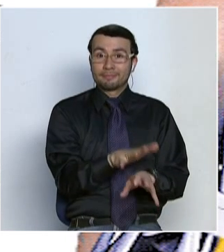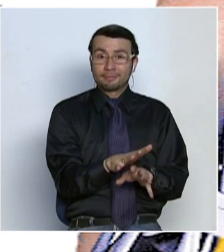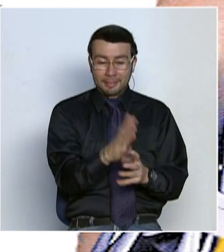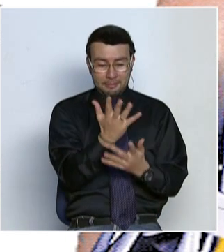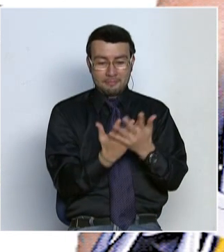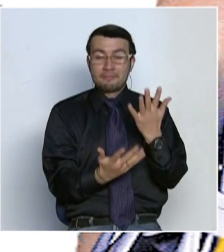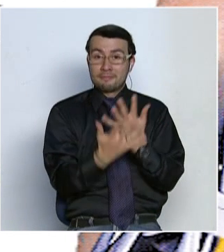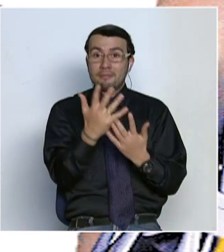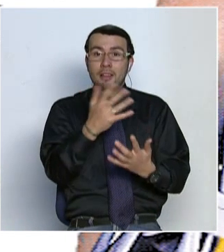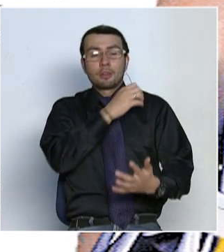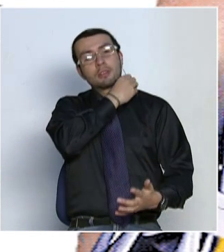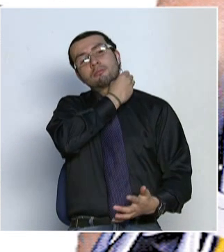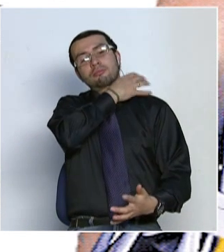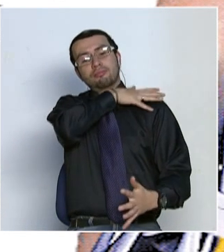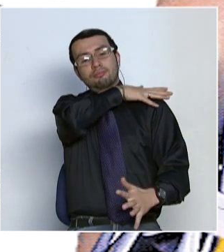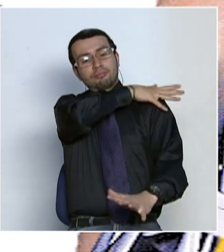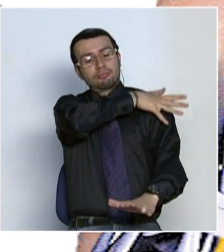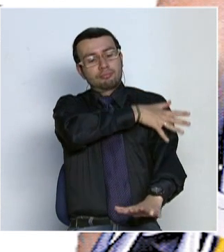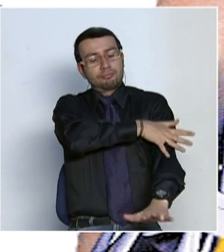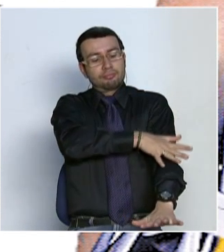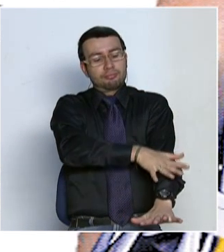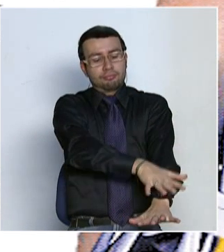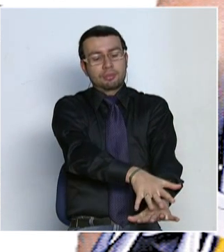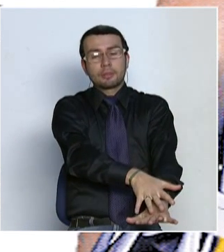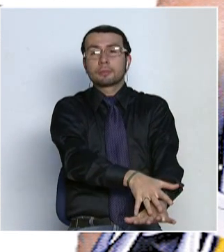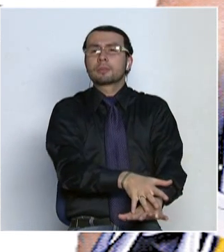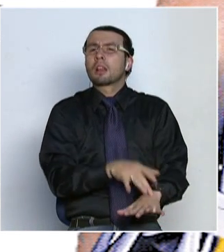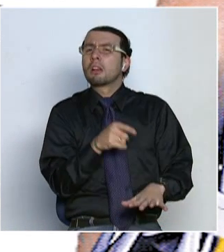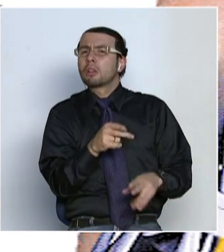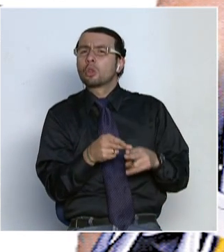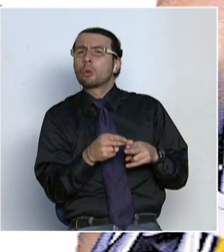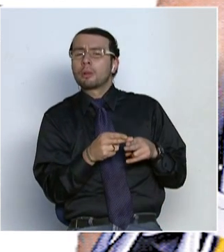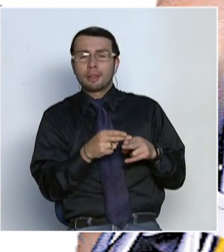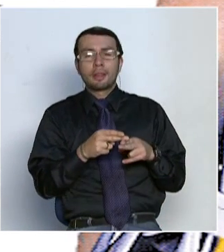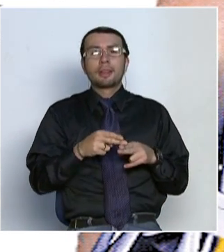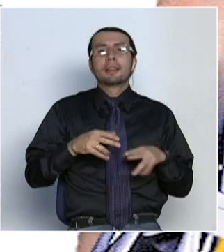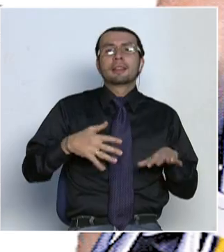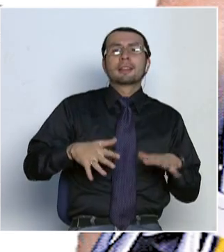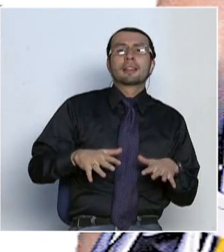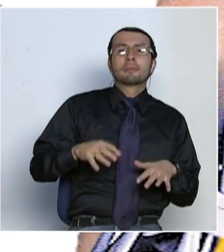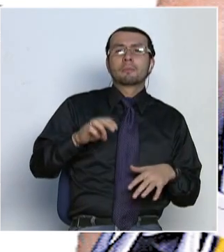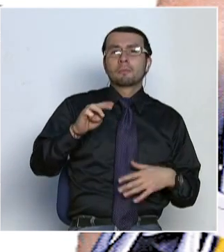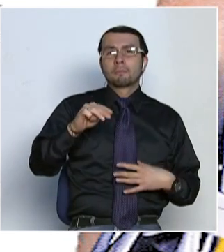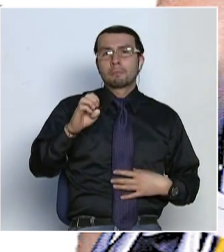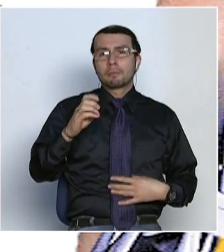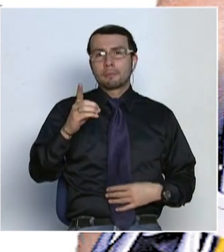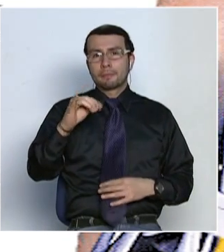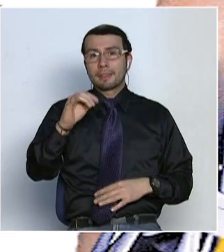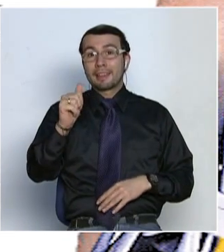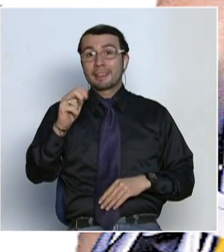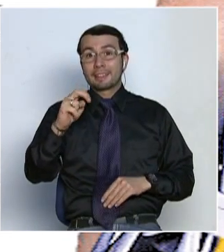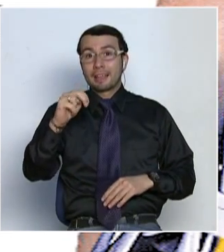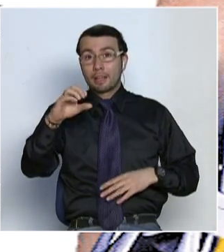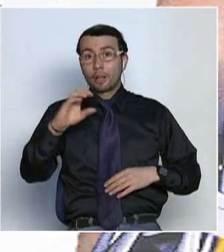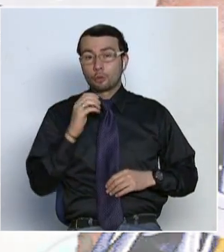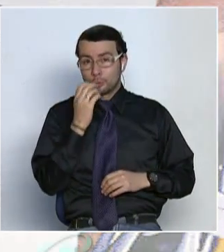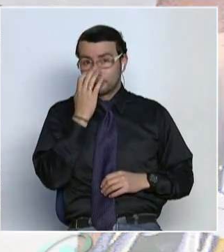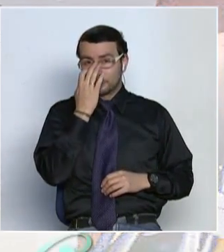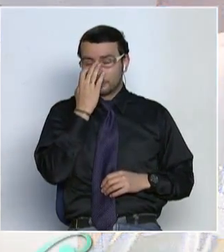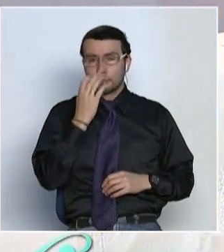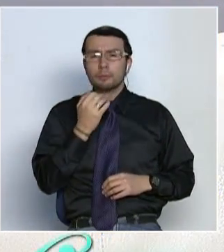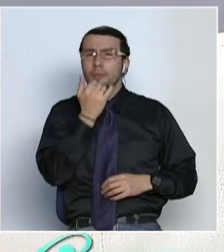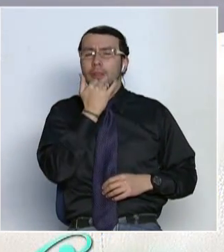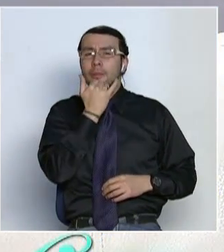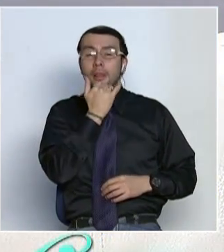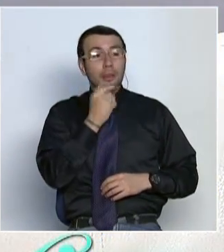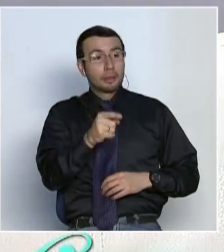Y de allí se forma un nervio que es muy importante, que se llama el nervio mediano. Ese nervio mediano pasa por